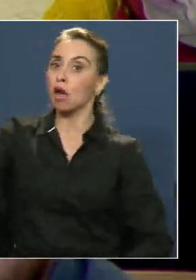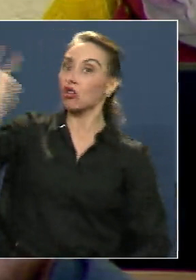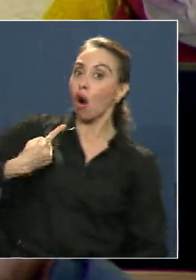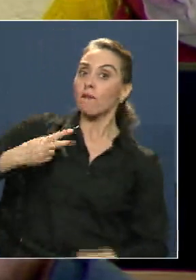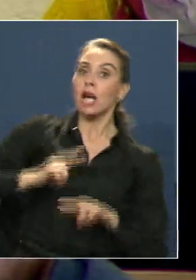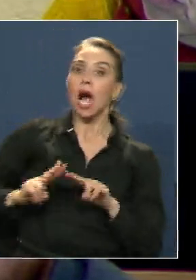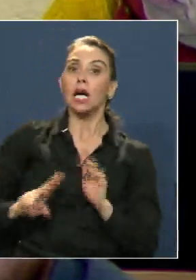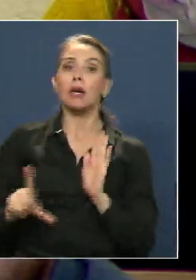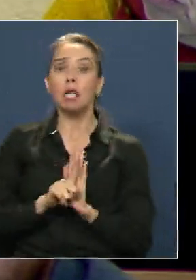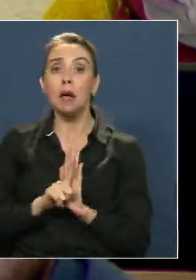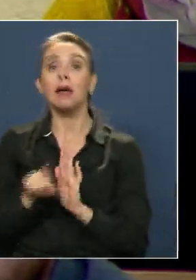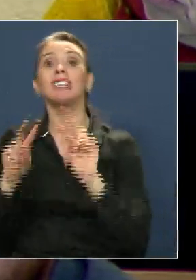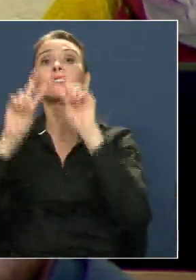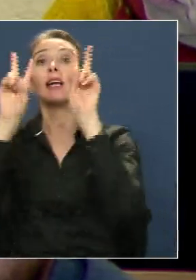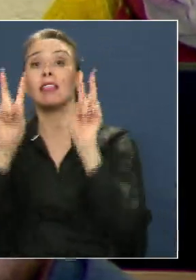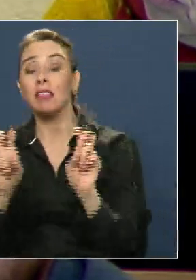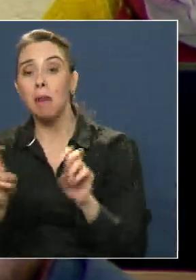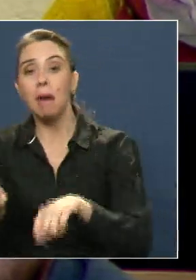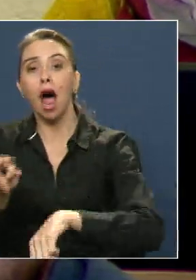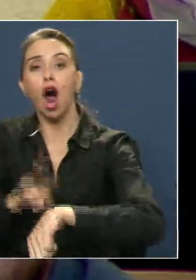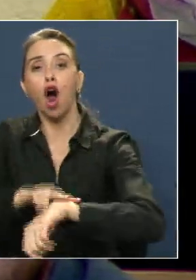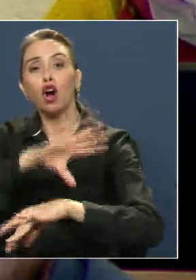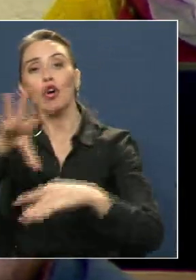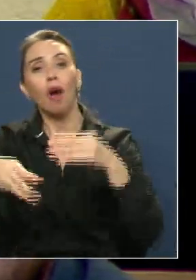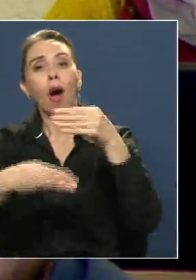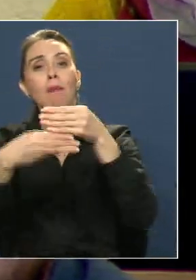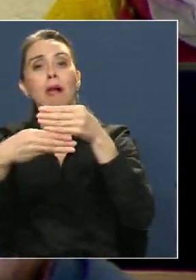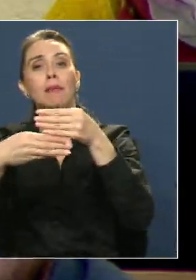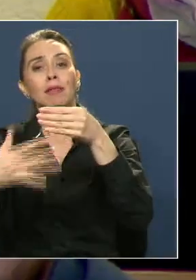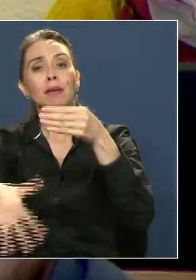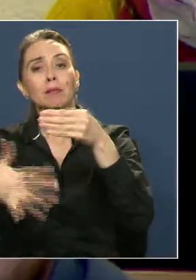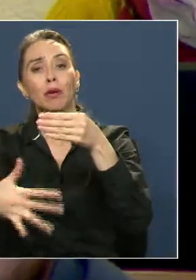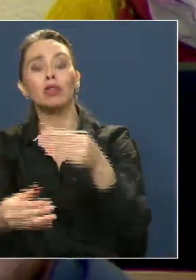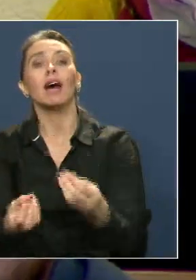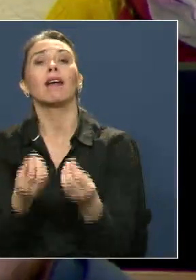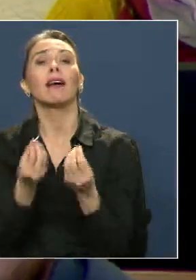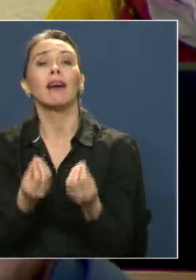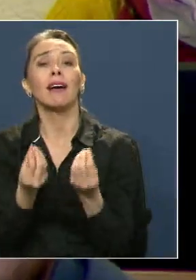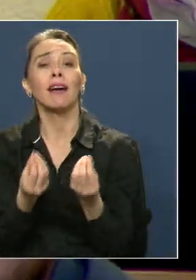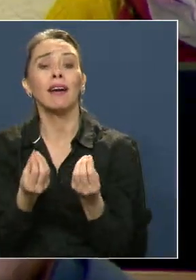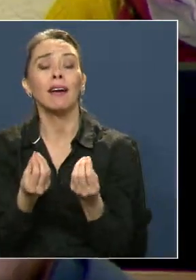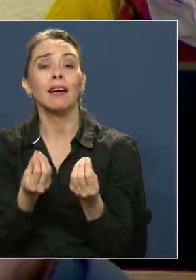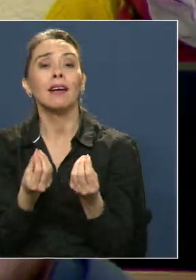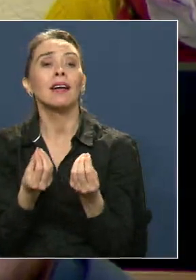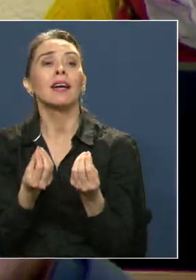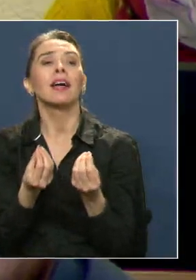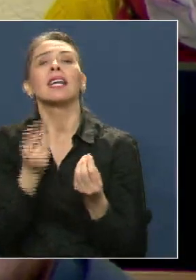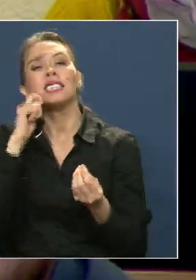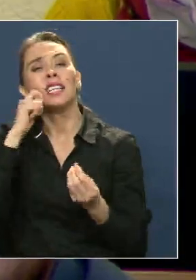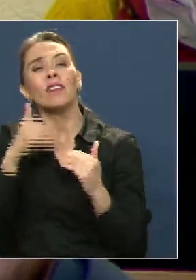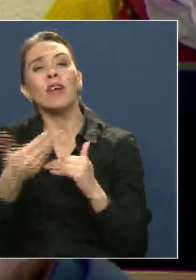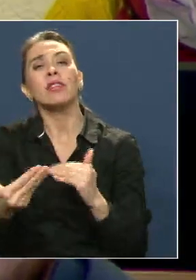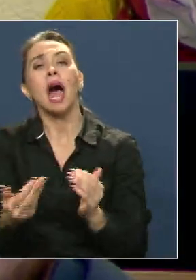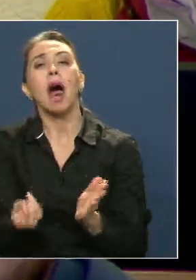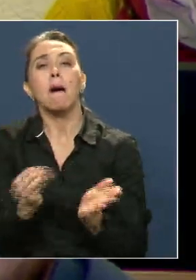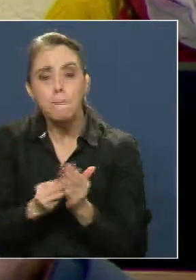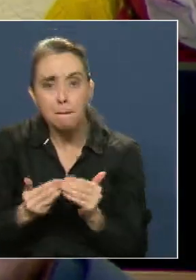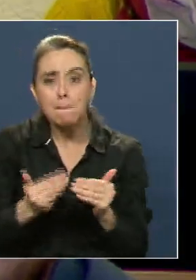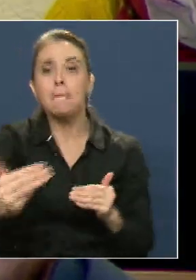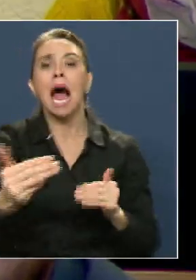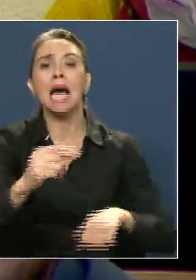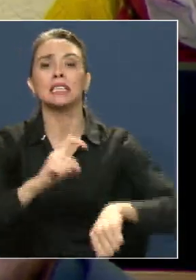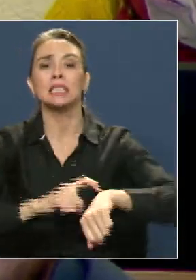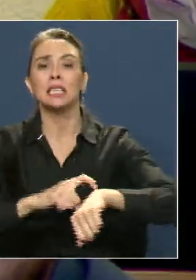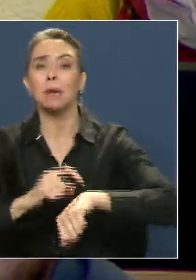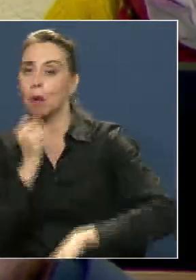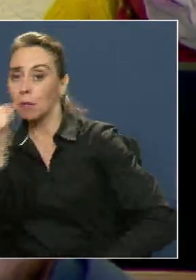que me parece también complementario y primordial. ¿Qué sentido tiene dar más tiempo a la denuncia si la